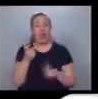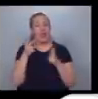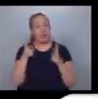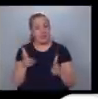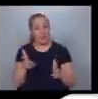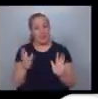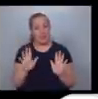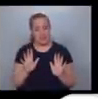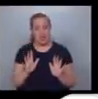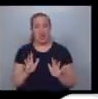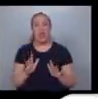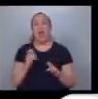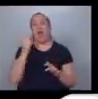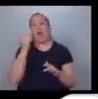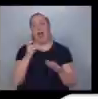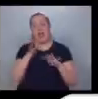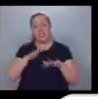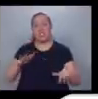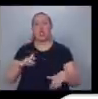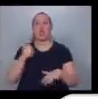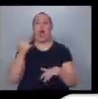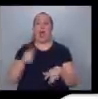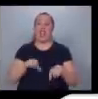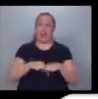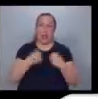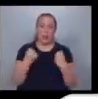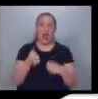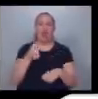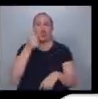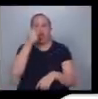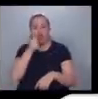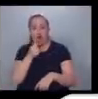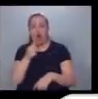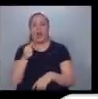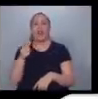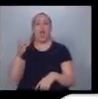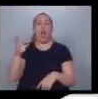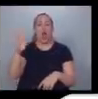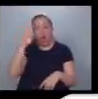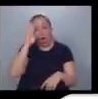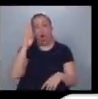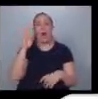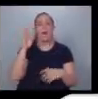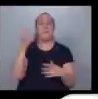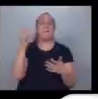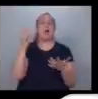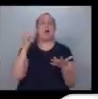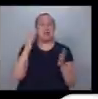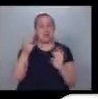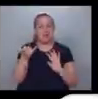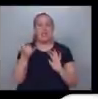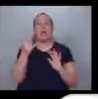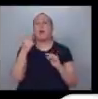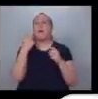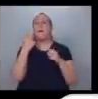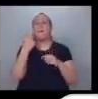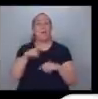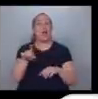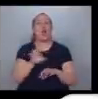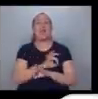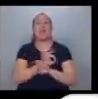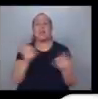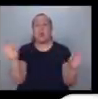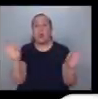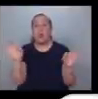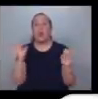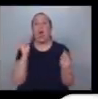por supuesto que hay chicos quebrados, hay chicos con cortes, con golpes, con traumatismos, pero ninguno, dicen, que corría,